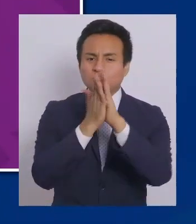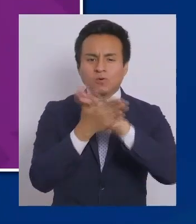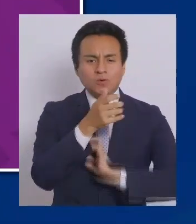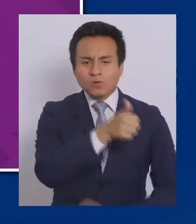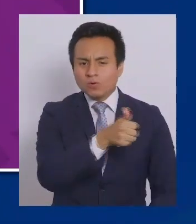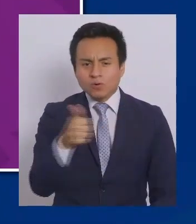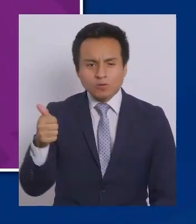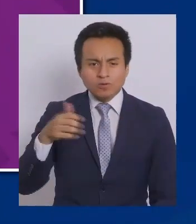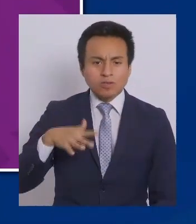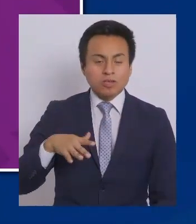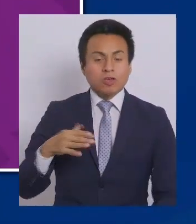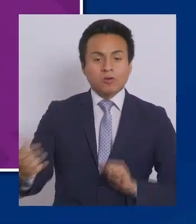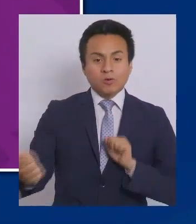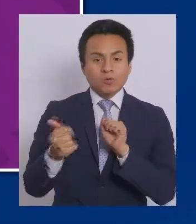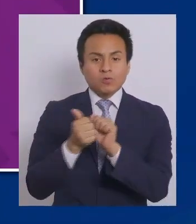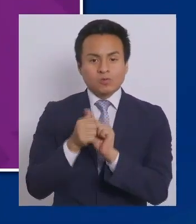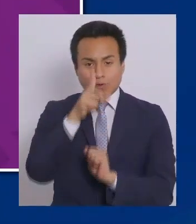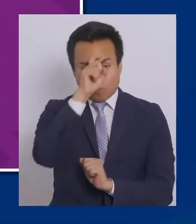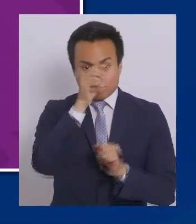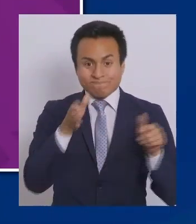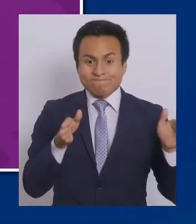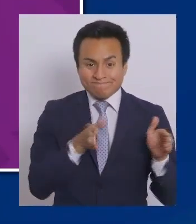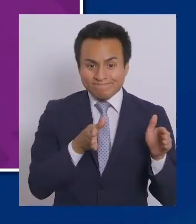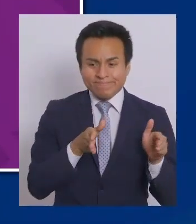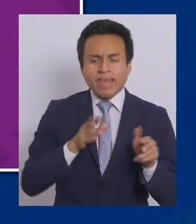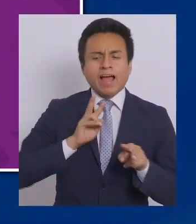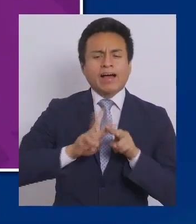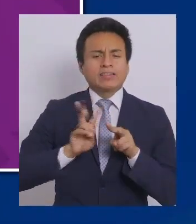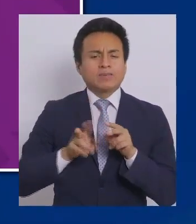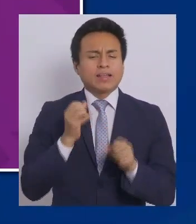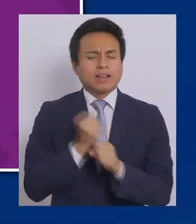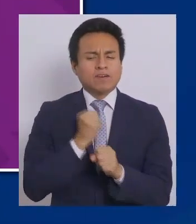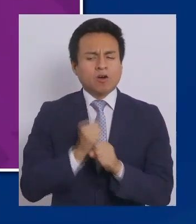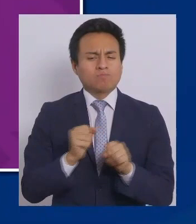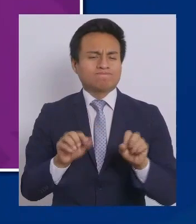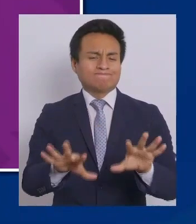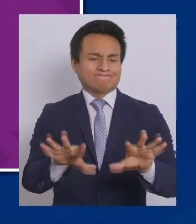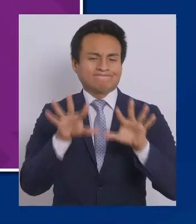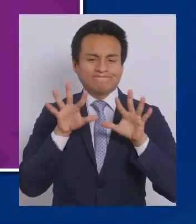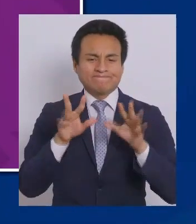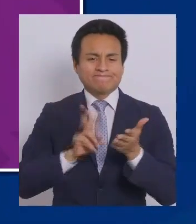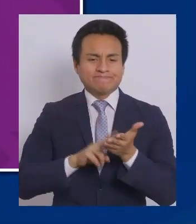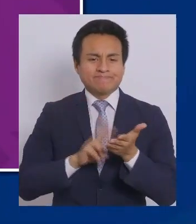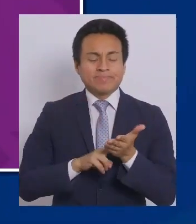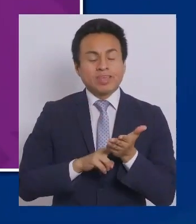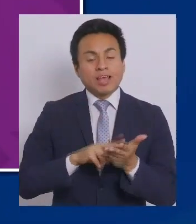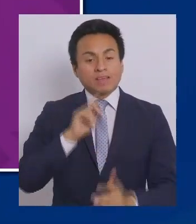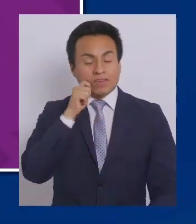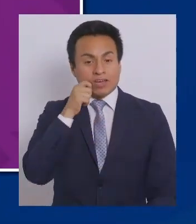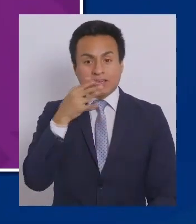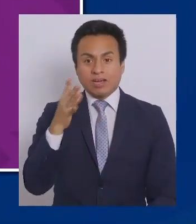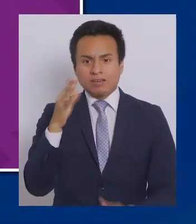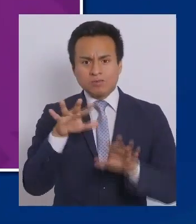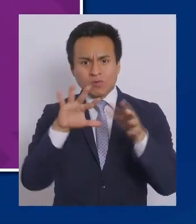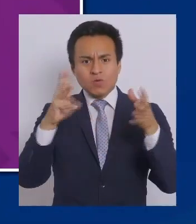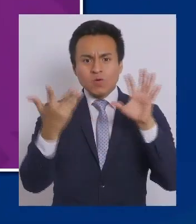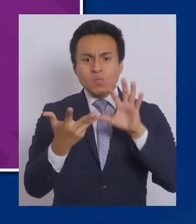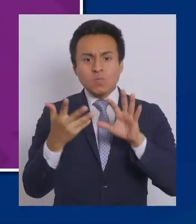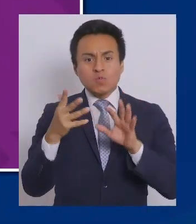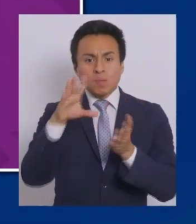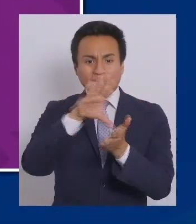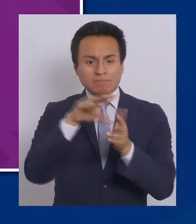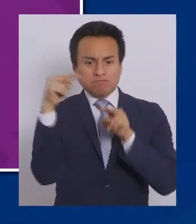porque junto a la atención primaria han hecho una labor maravillosa y destacada ya en la prensa internacional